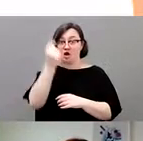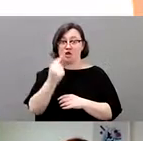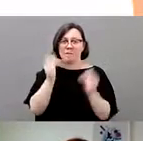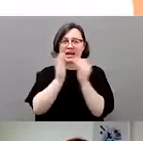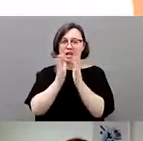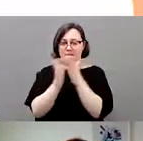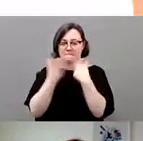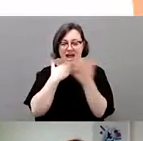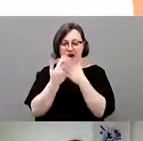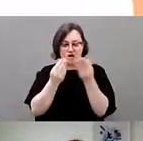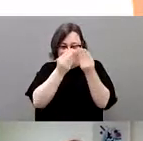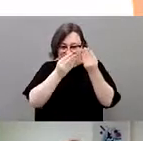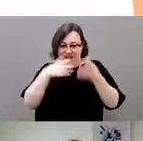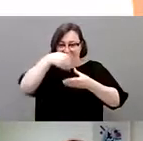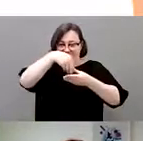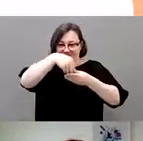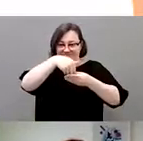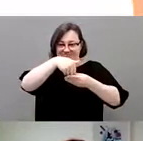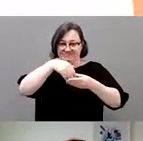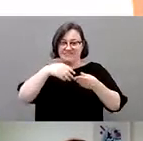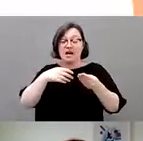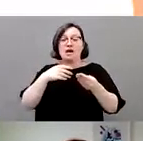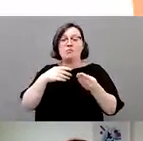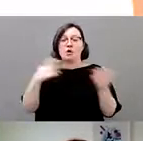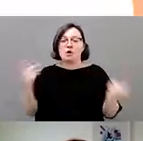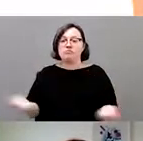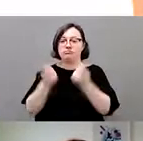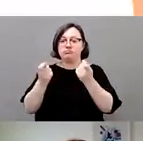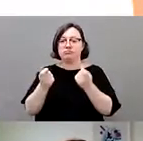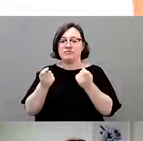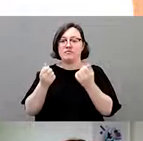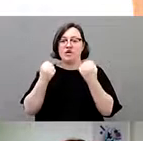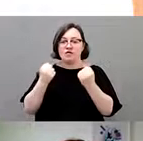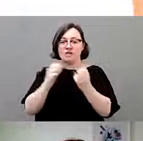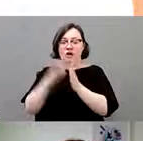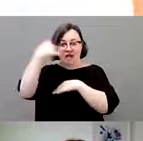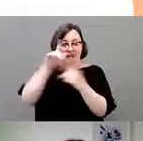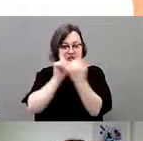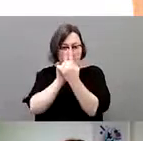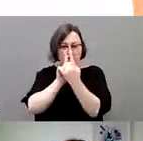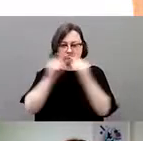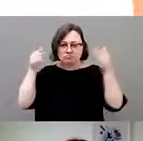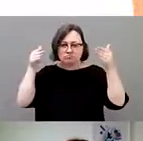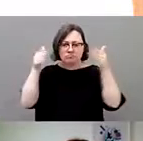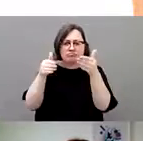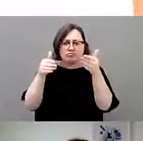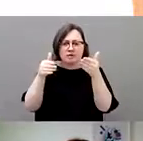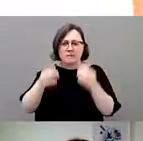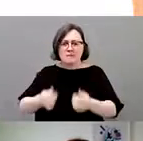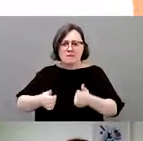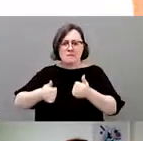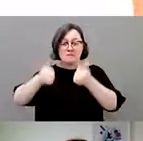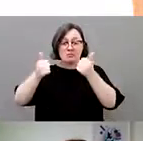pequeños a mano en el cuaderno, pues potenciaba mucho pues eso, la atención de ella, porque primero en la etapa